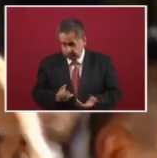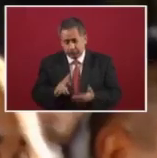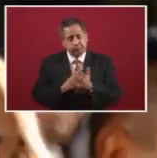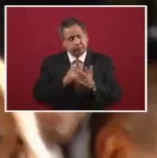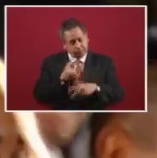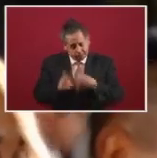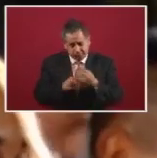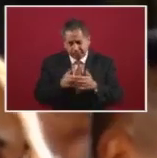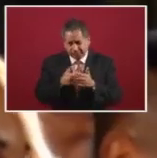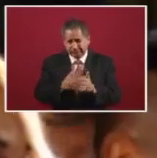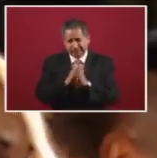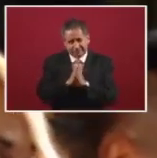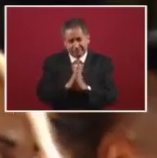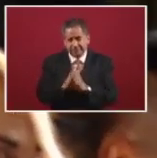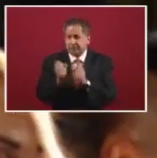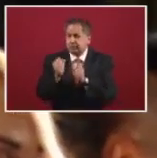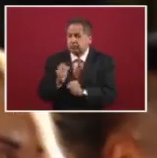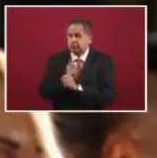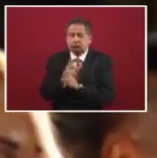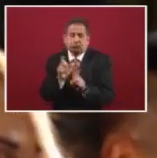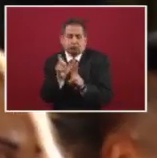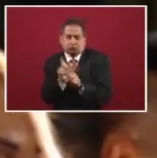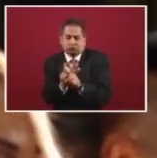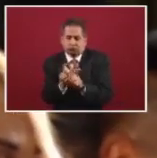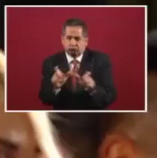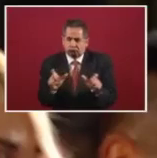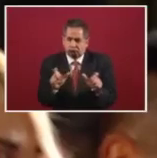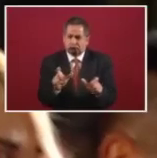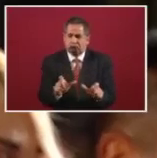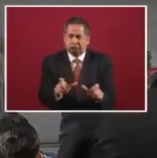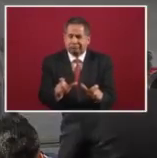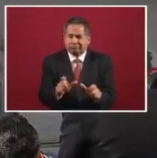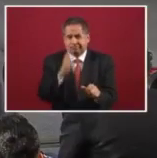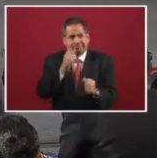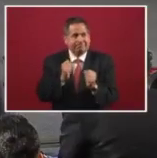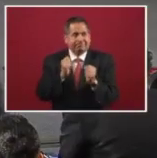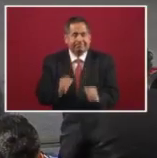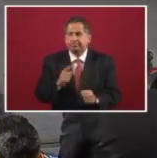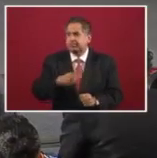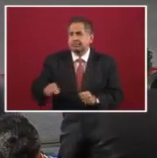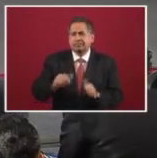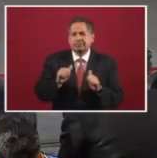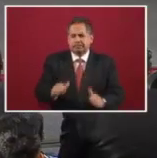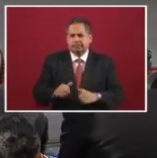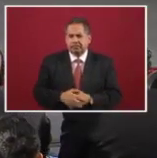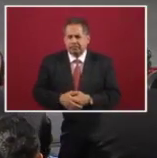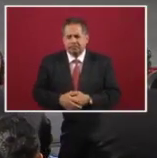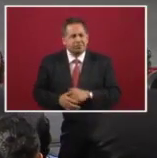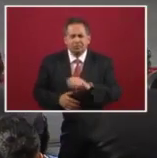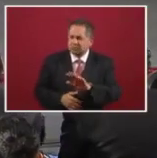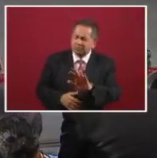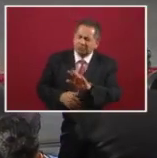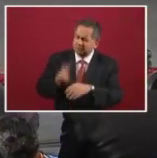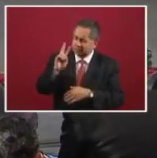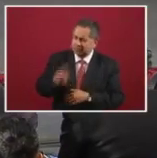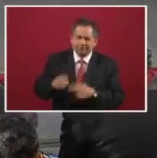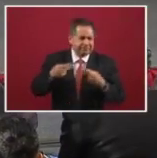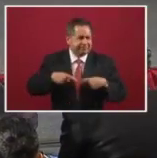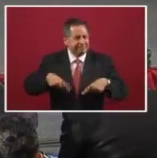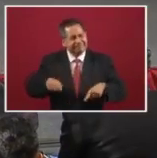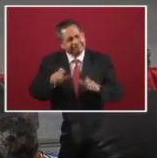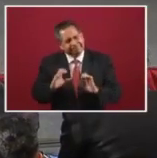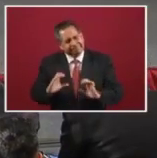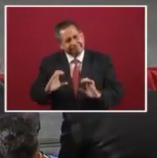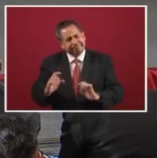Insistirle, reforzará su seguridad para el bien de todos los mexicanos. La gente me cuida, la verdad. Pero no